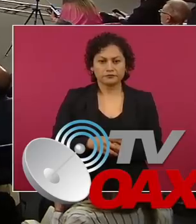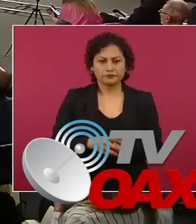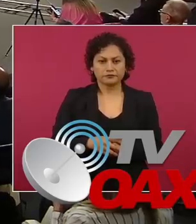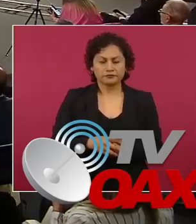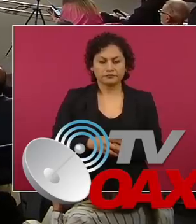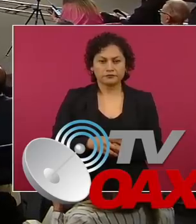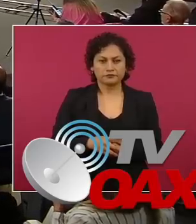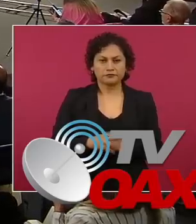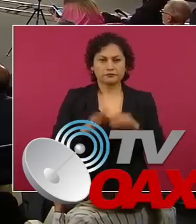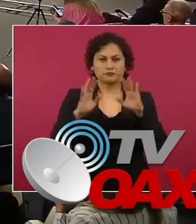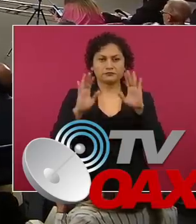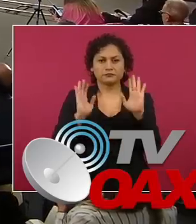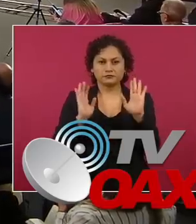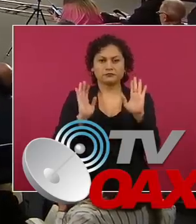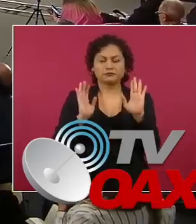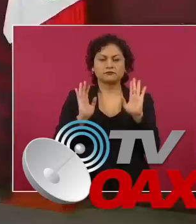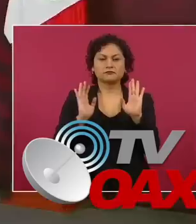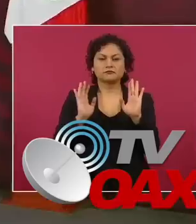visto.